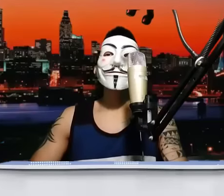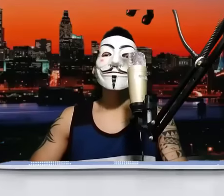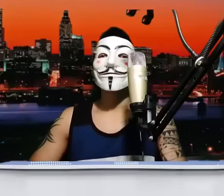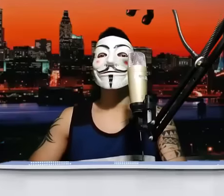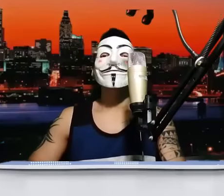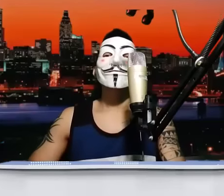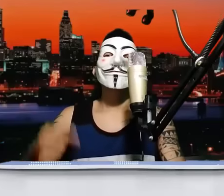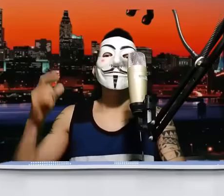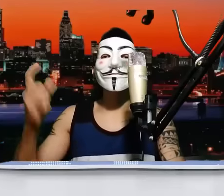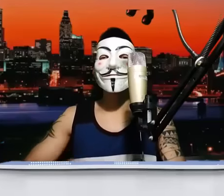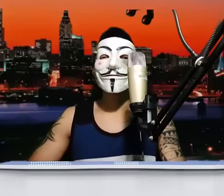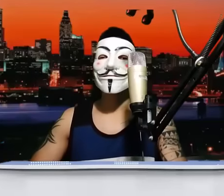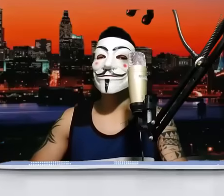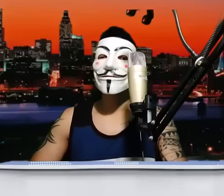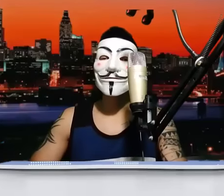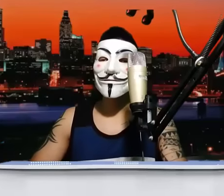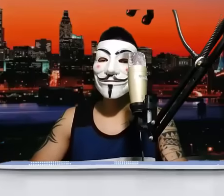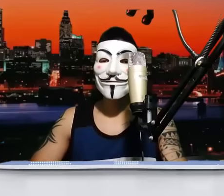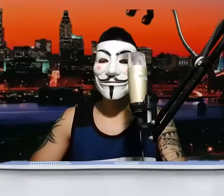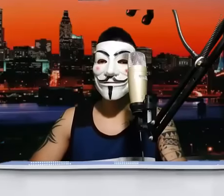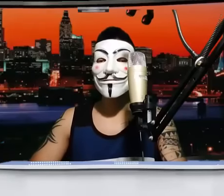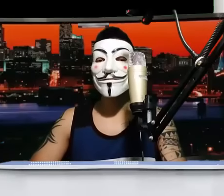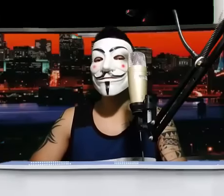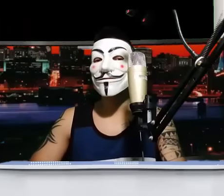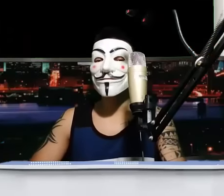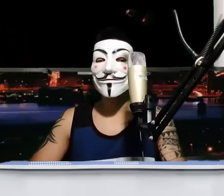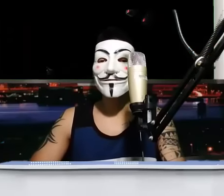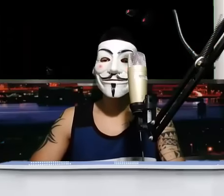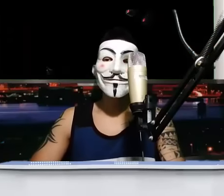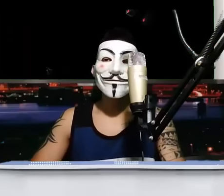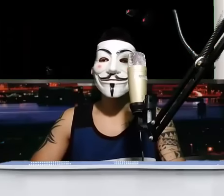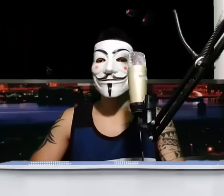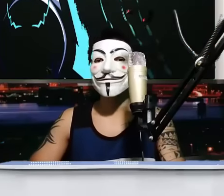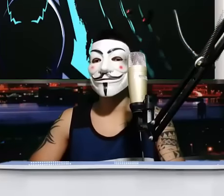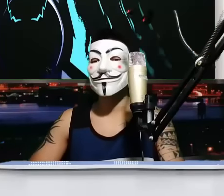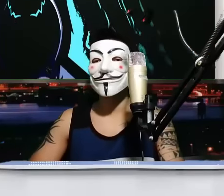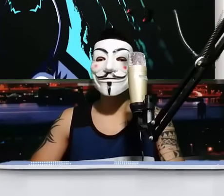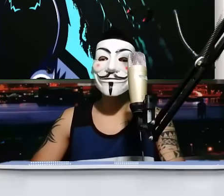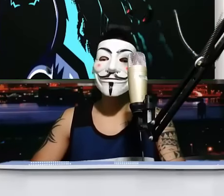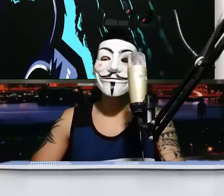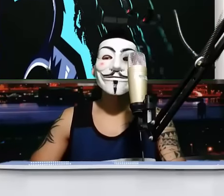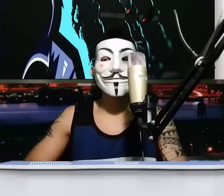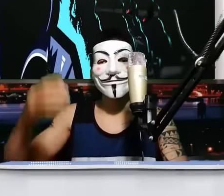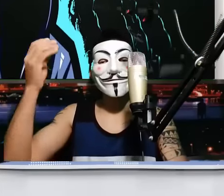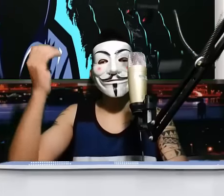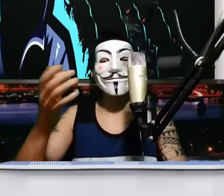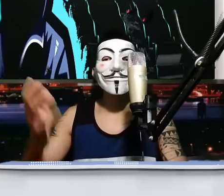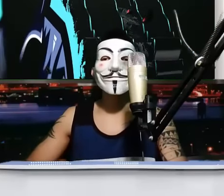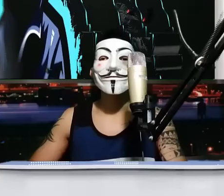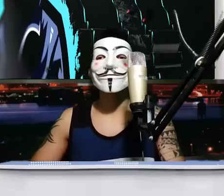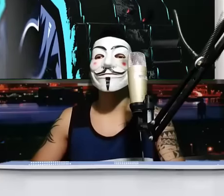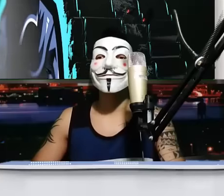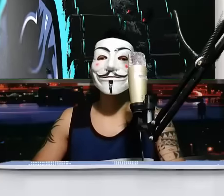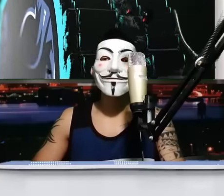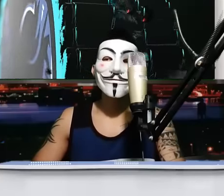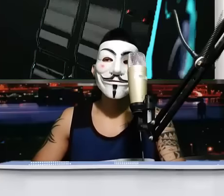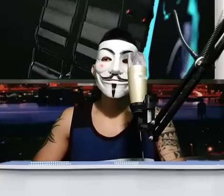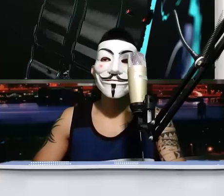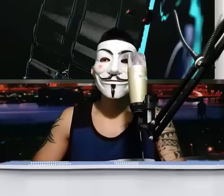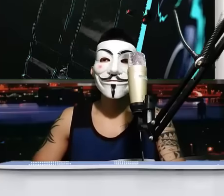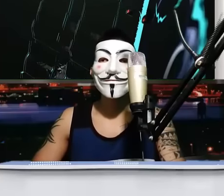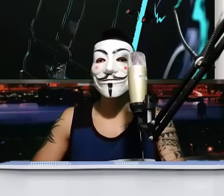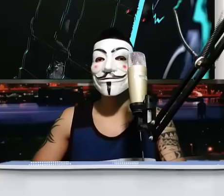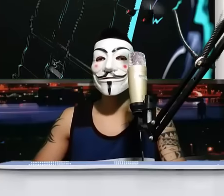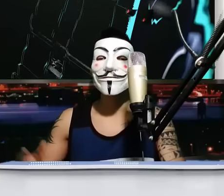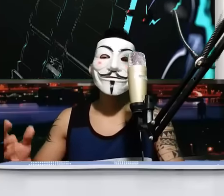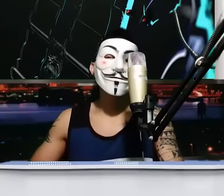Hola amigos y amigas de YouTube, ¿cómo estamos? Y en este día tenemos mucha información peluda de qué hablar. Y sí señores, han volvido los